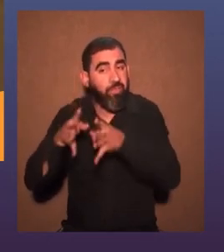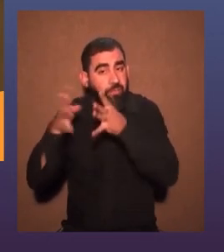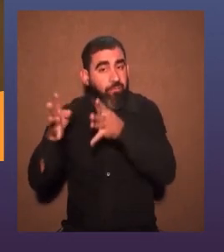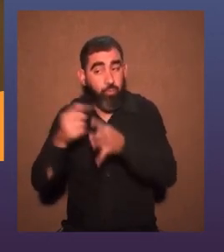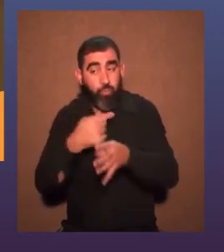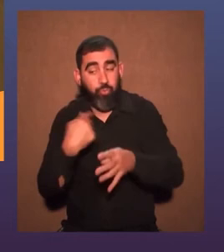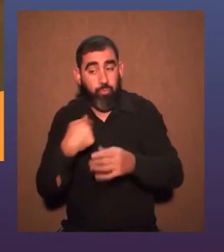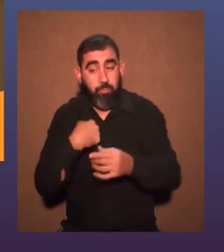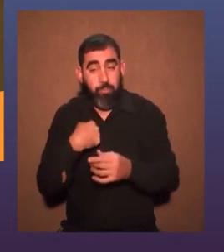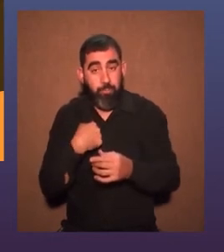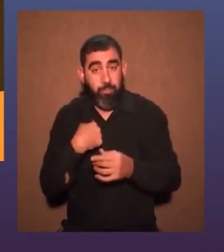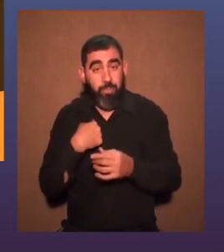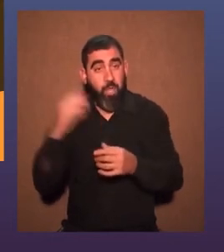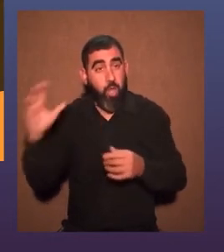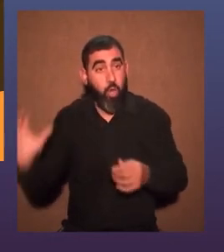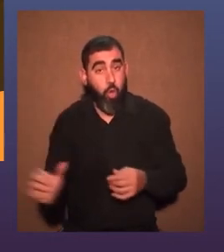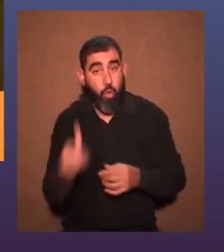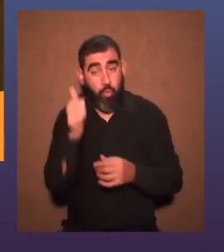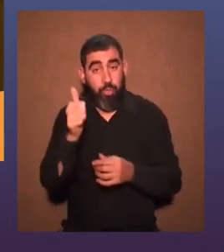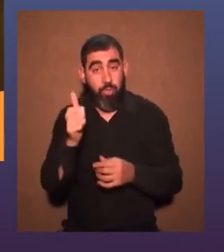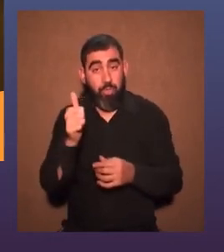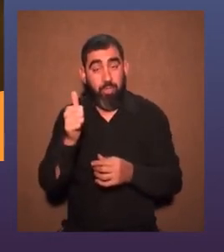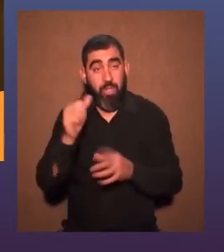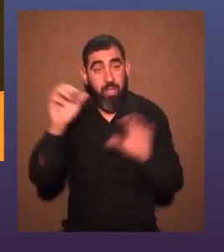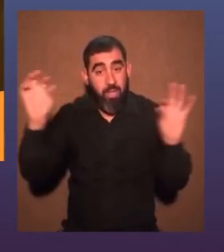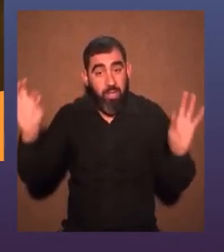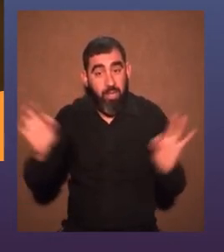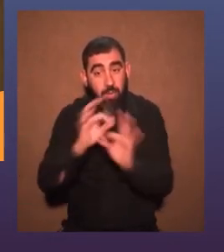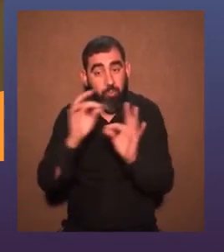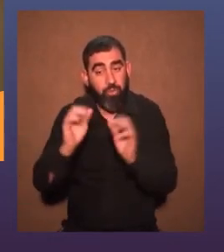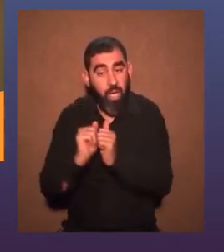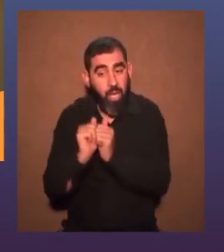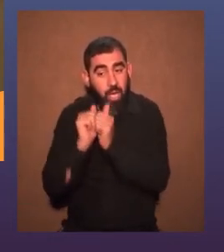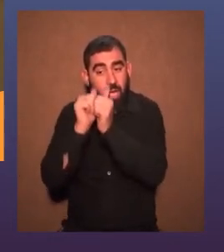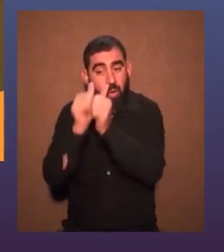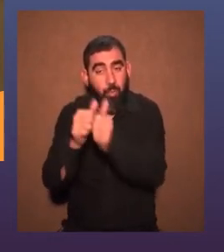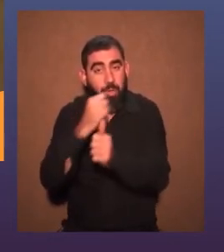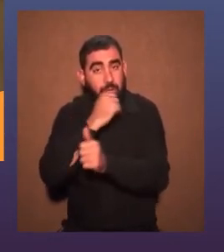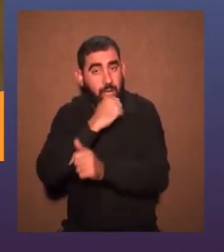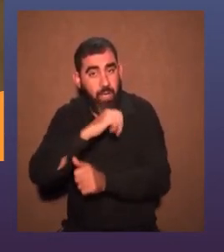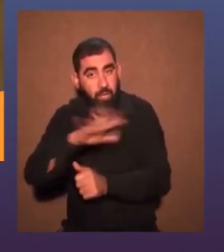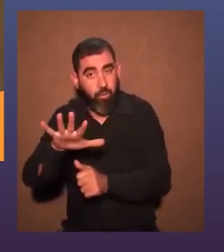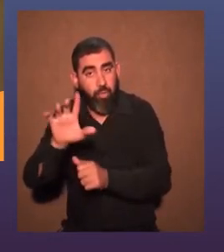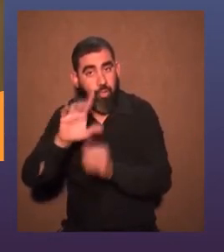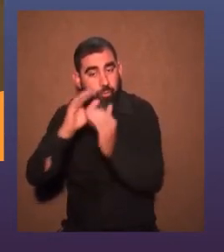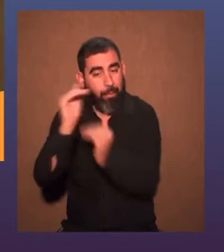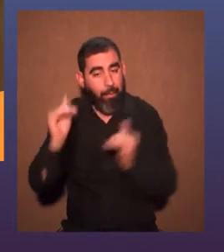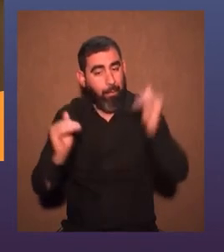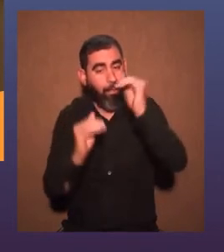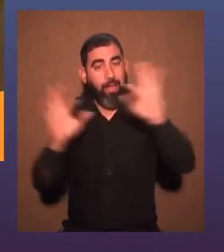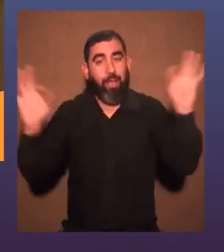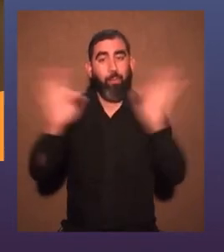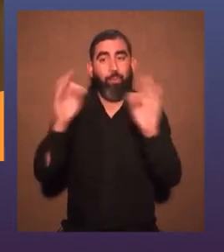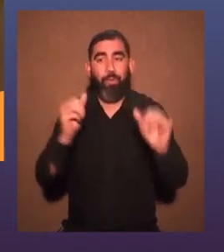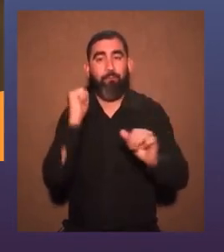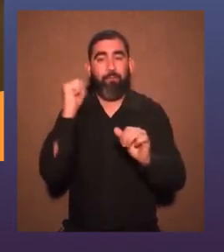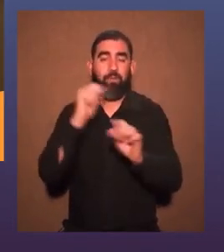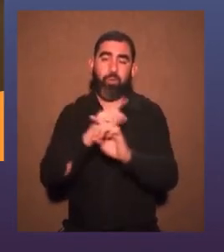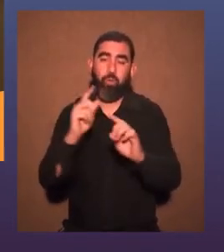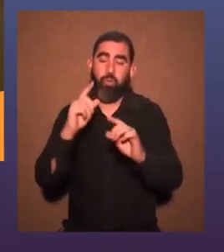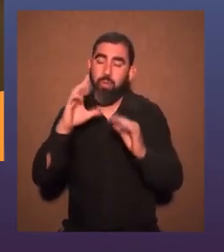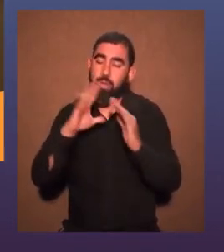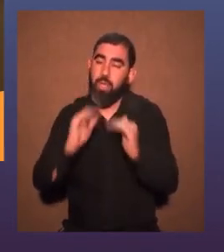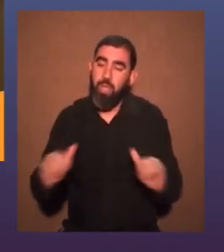en lograr estar en ese lugar, ¿viste? No pasarse de protagonismo, no